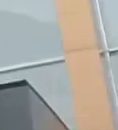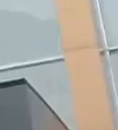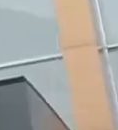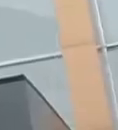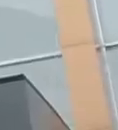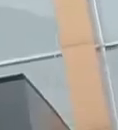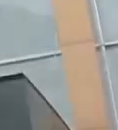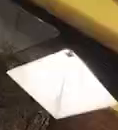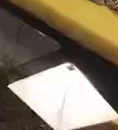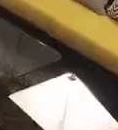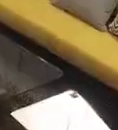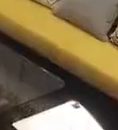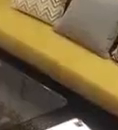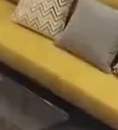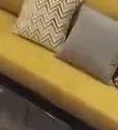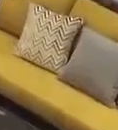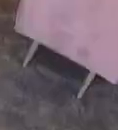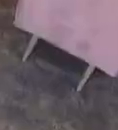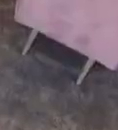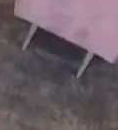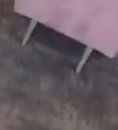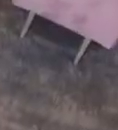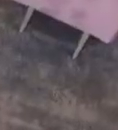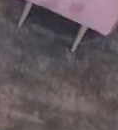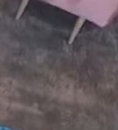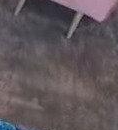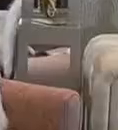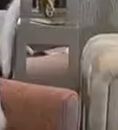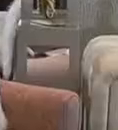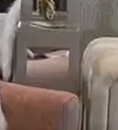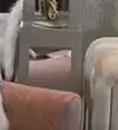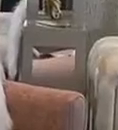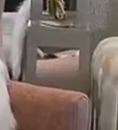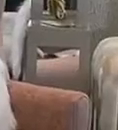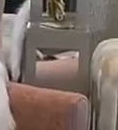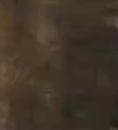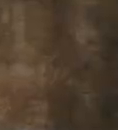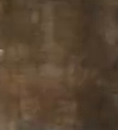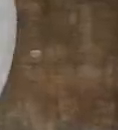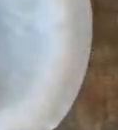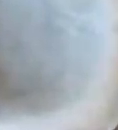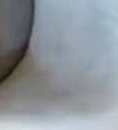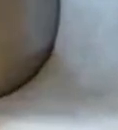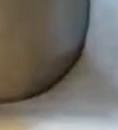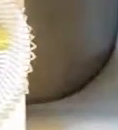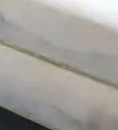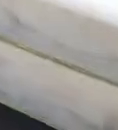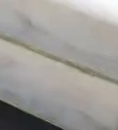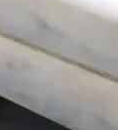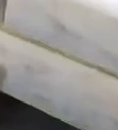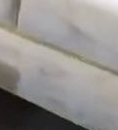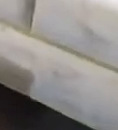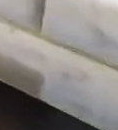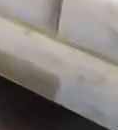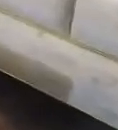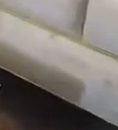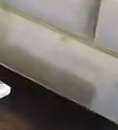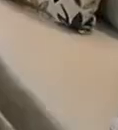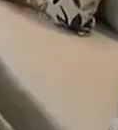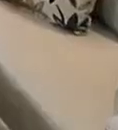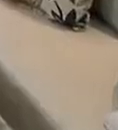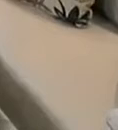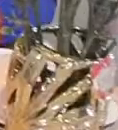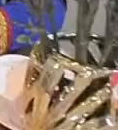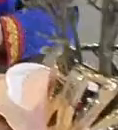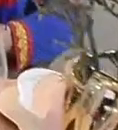julio. En agosto, grita tu independencia en los muebles viejos, porque regresa Feria del Mueble Cuenca, con bellos y nuevos modelos en